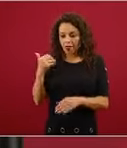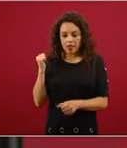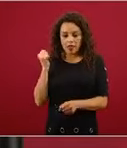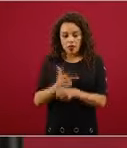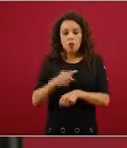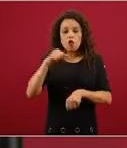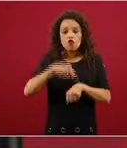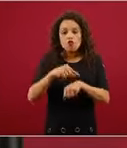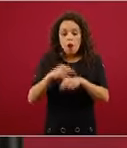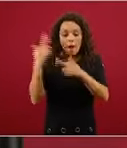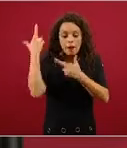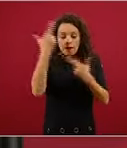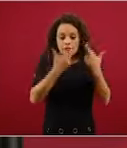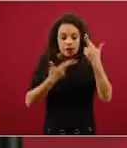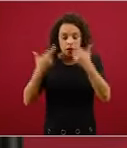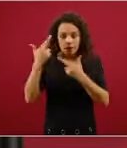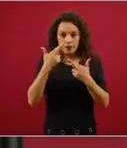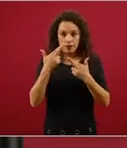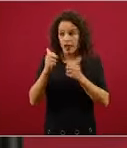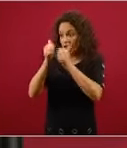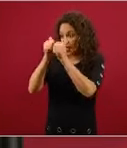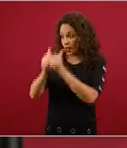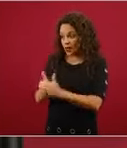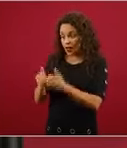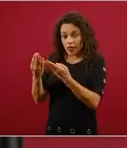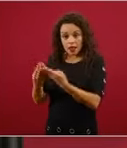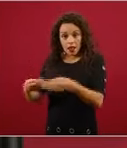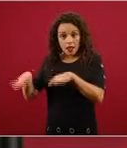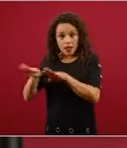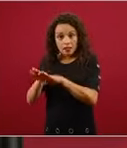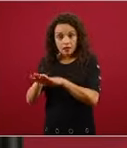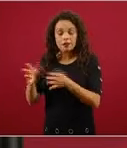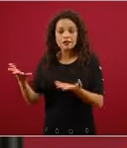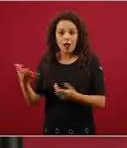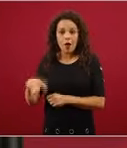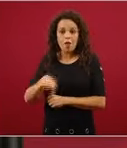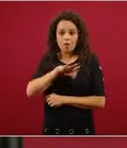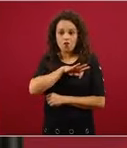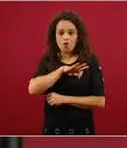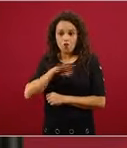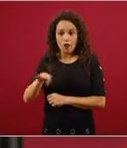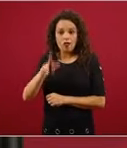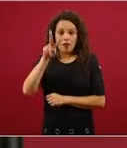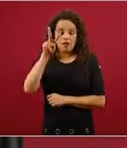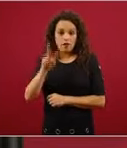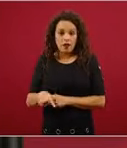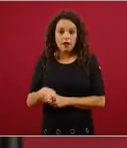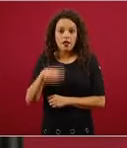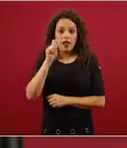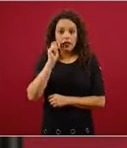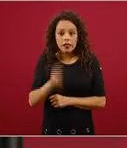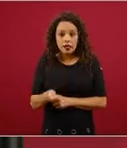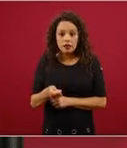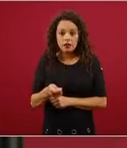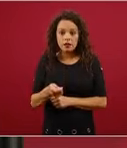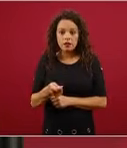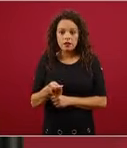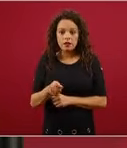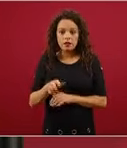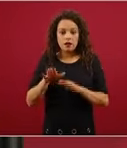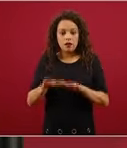queda en casa, si espera, puede ser que le sorprenda la velocidad aparente a la que evoluciona